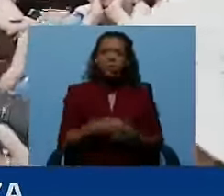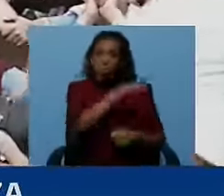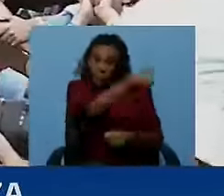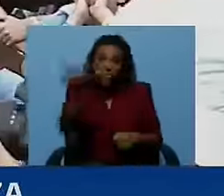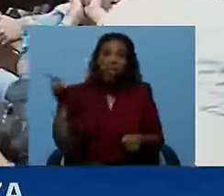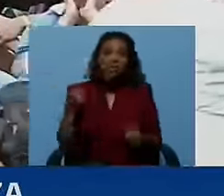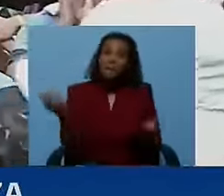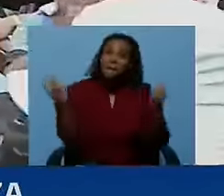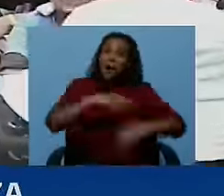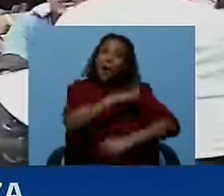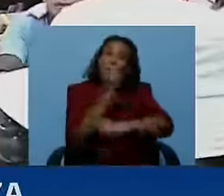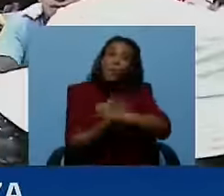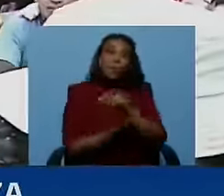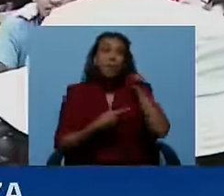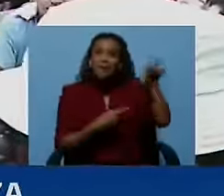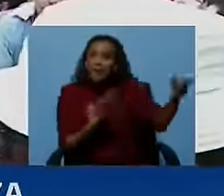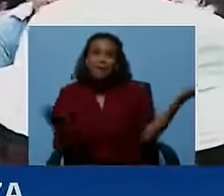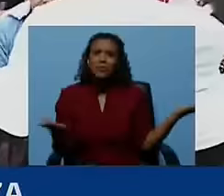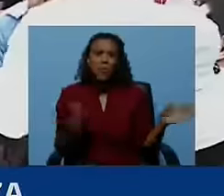Ustedes tienen más poder que ellos.